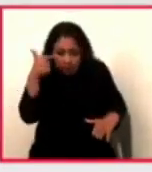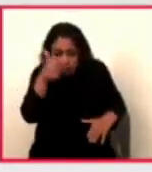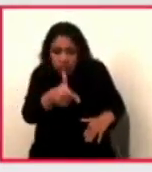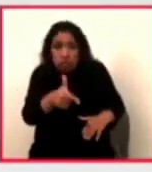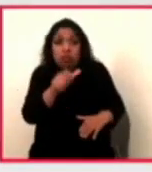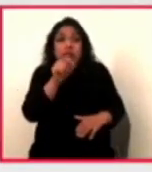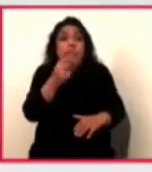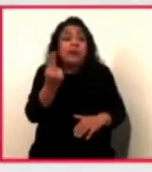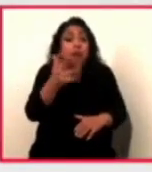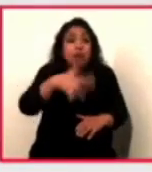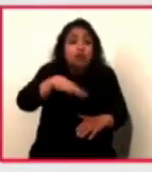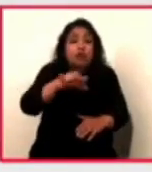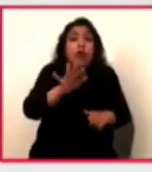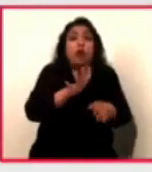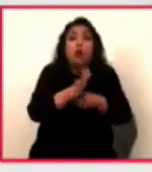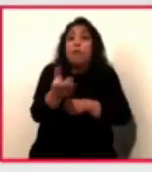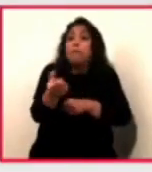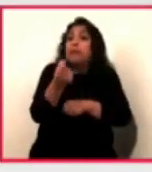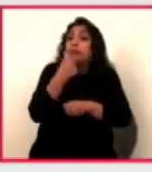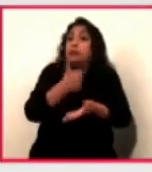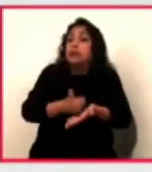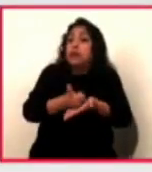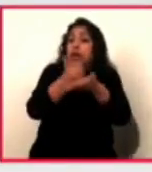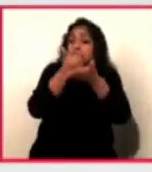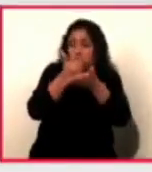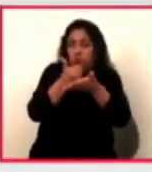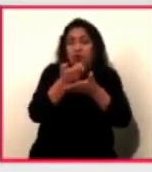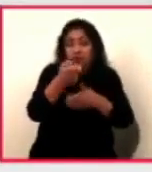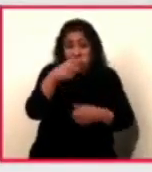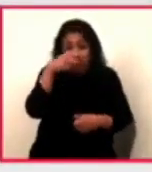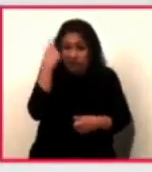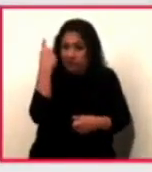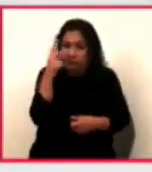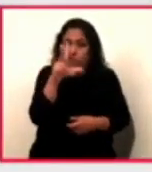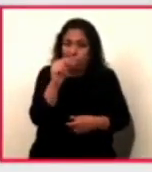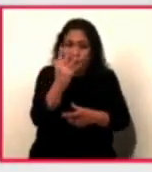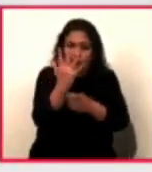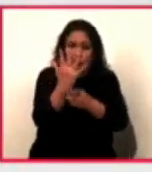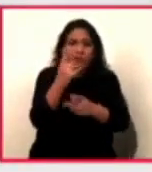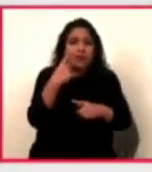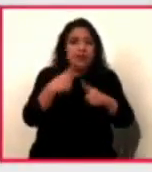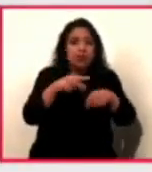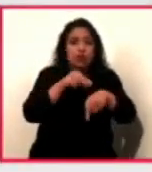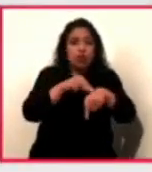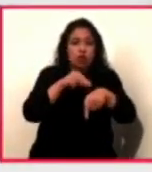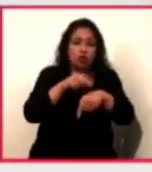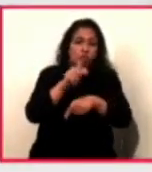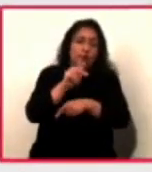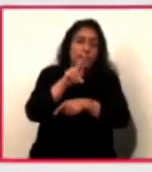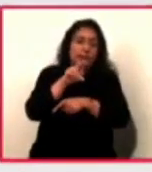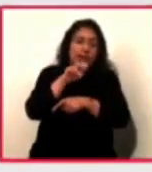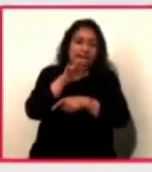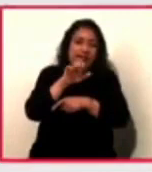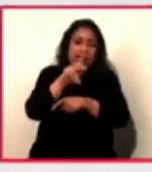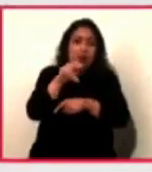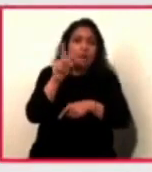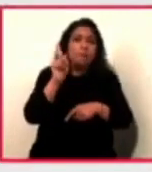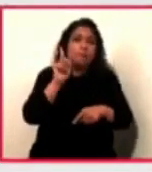buscar el tratamiento. Lo que no es fácil, asegura la doctora Patricia Clark, profesora de la Facultad de Medicina de la